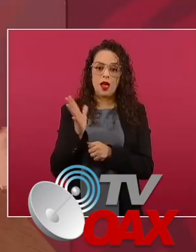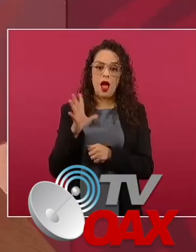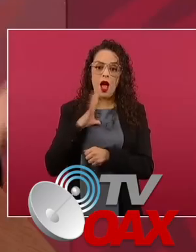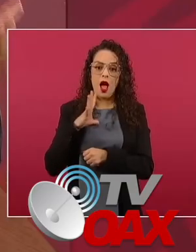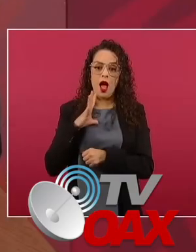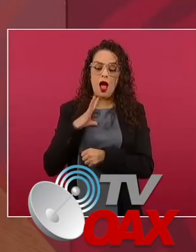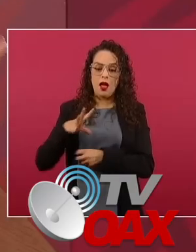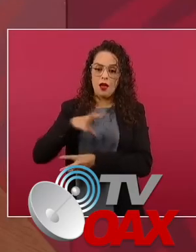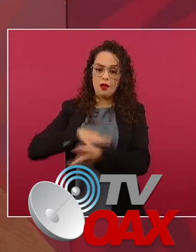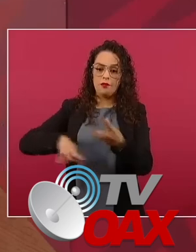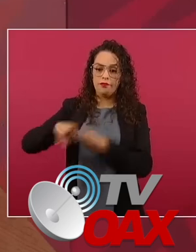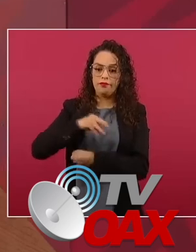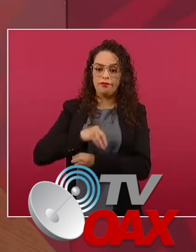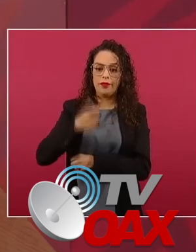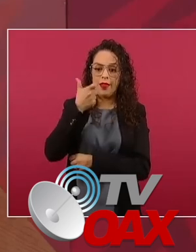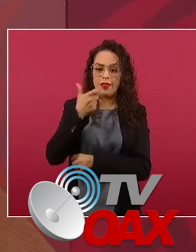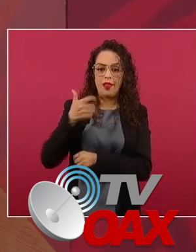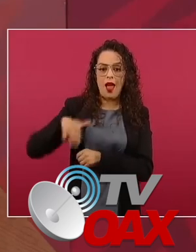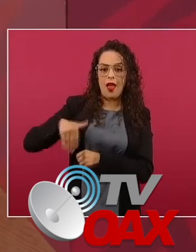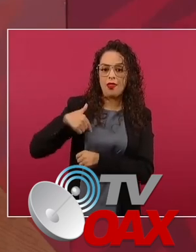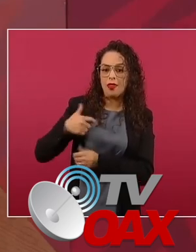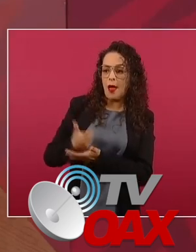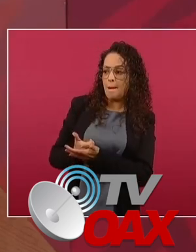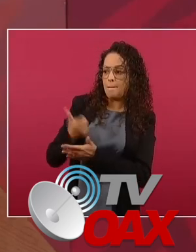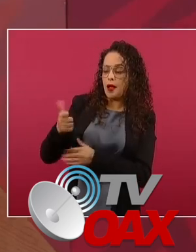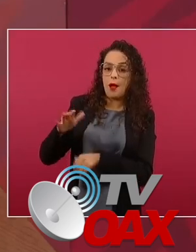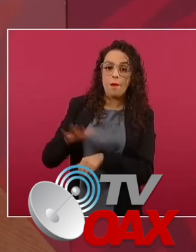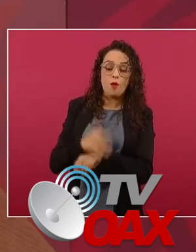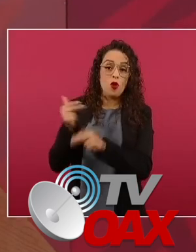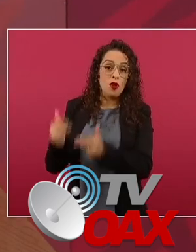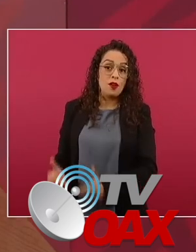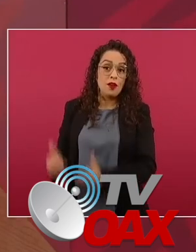porque ahora refinar es un gran negocio.